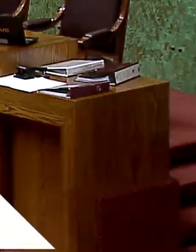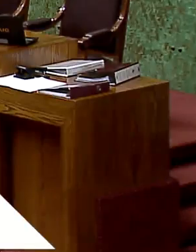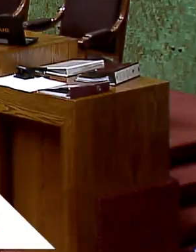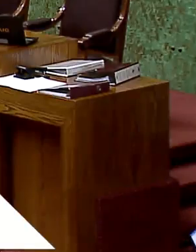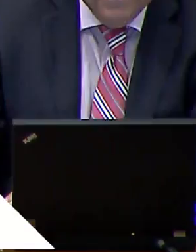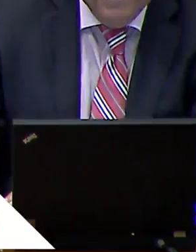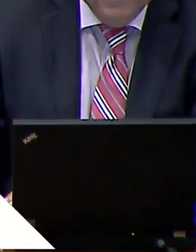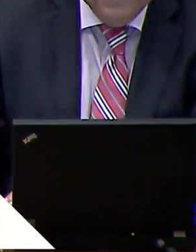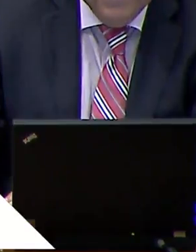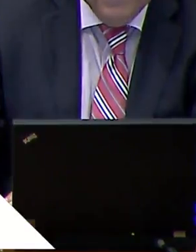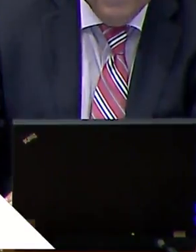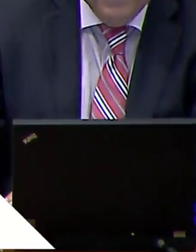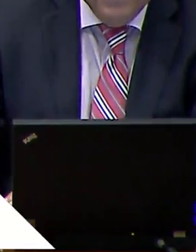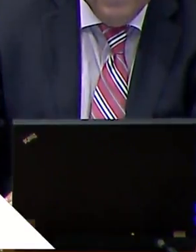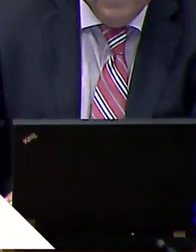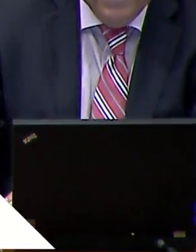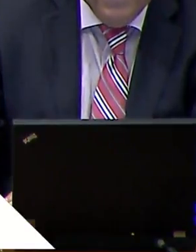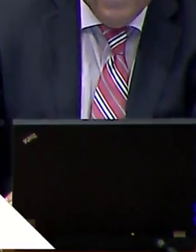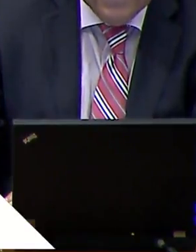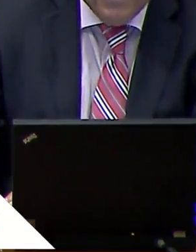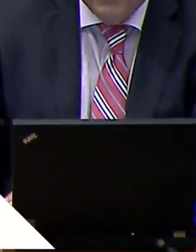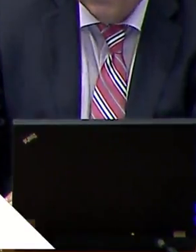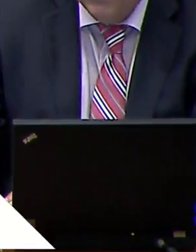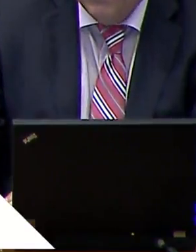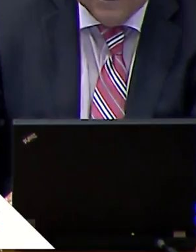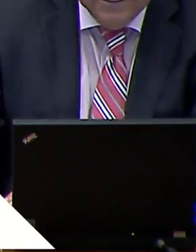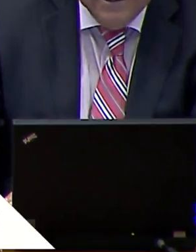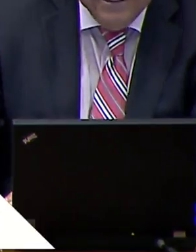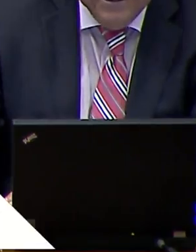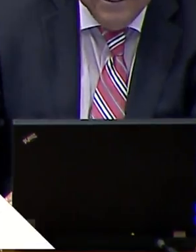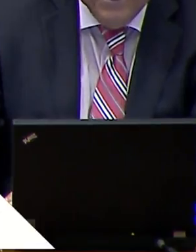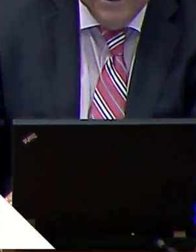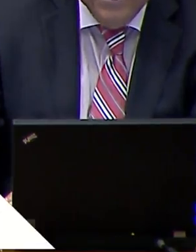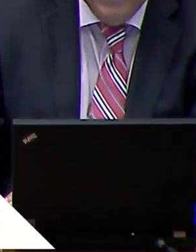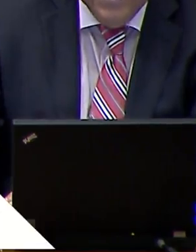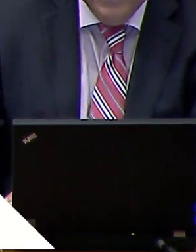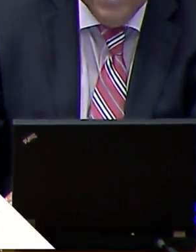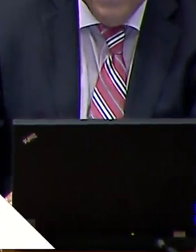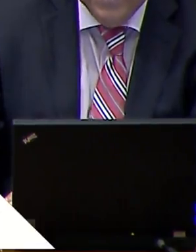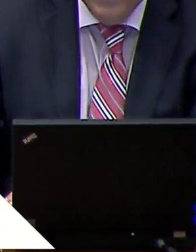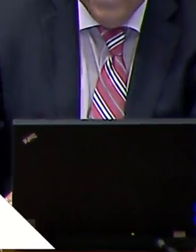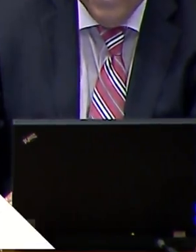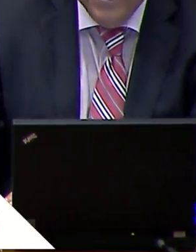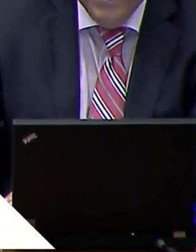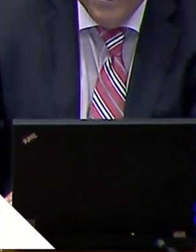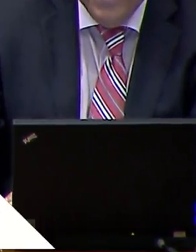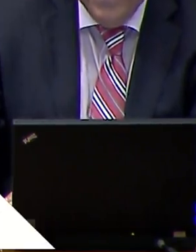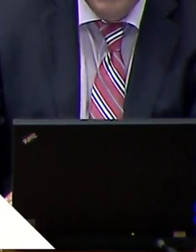especialmente el vicepresidente hay uno que se nos escapó pero bueno